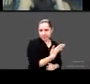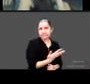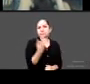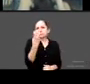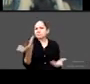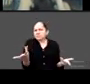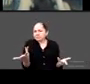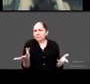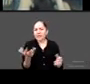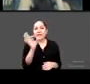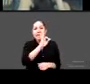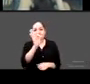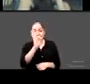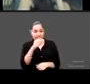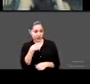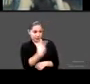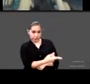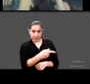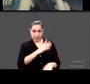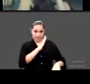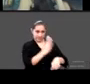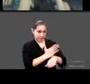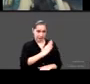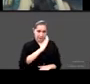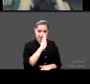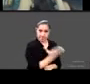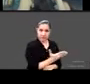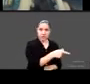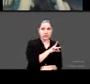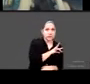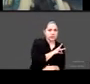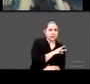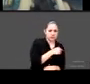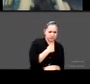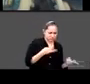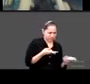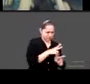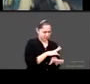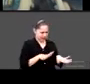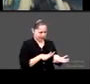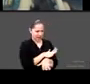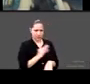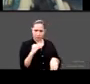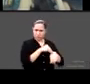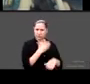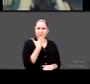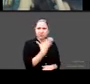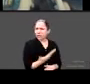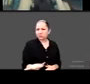si le activa sus circuitos de miedo. El problema de ese paradigma es que la pregunta que tenían los cuidadores nuestros